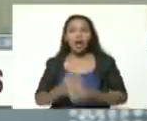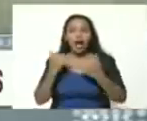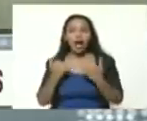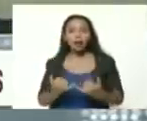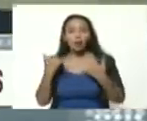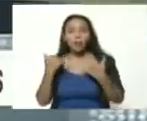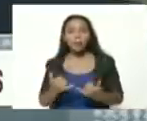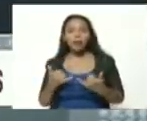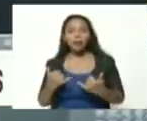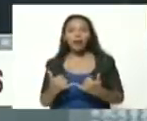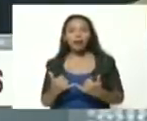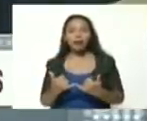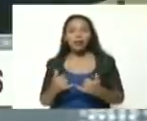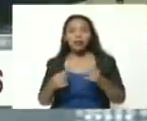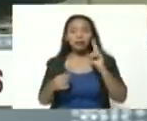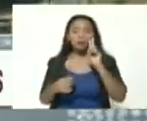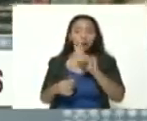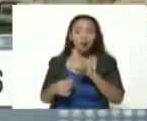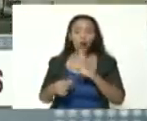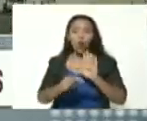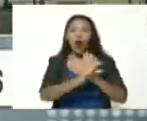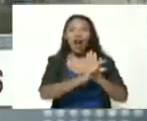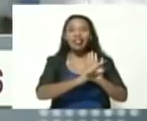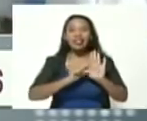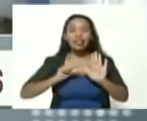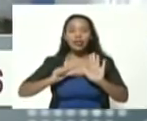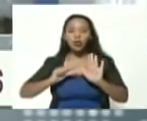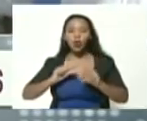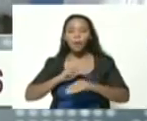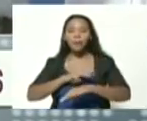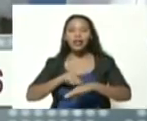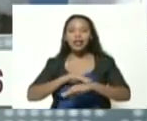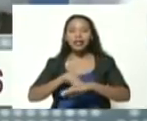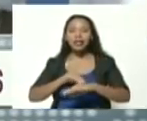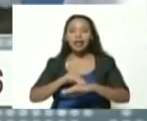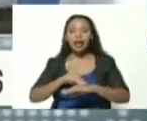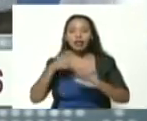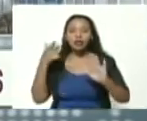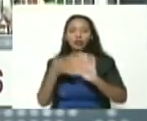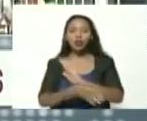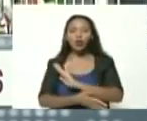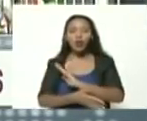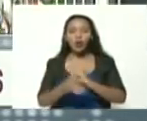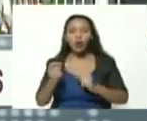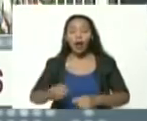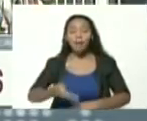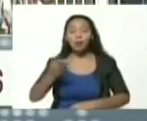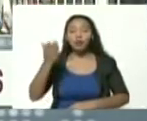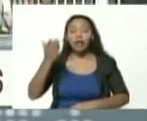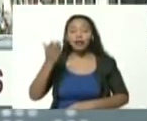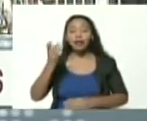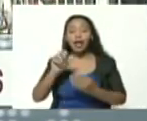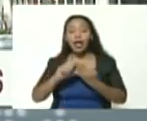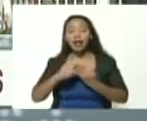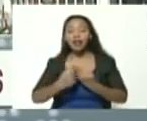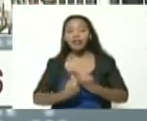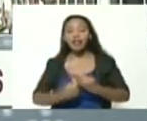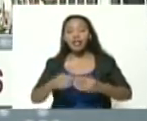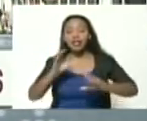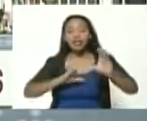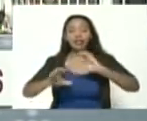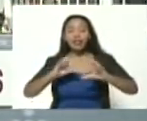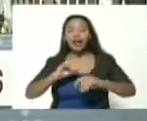Recientemente vimos un artículo, ministra Gabriela, en una prestigiosa revista científica, la revista